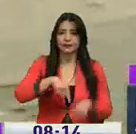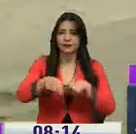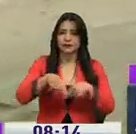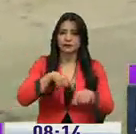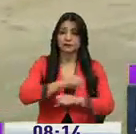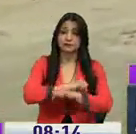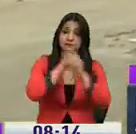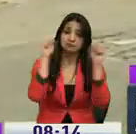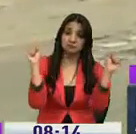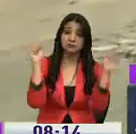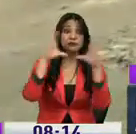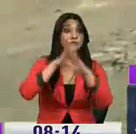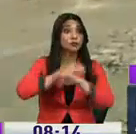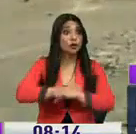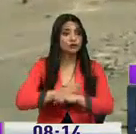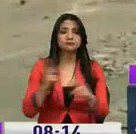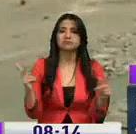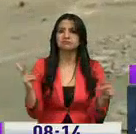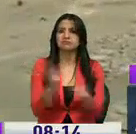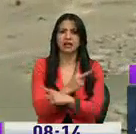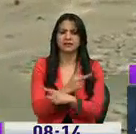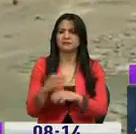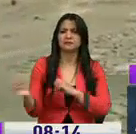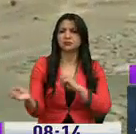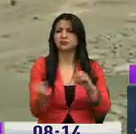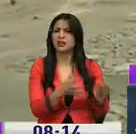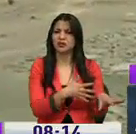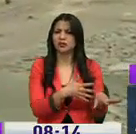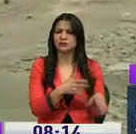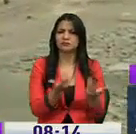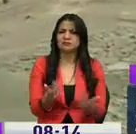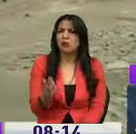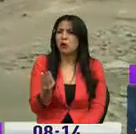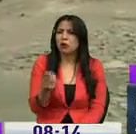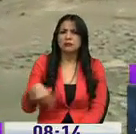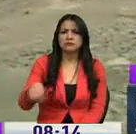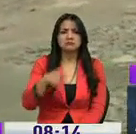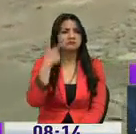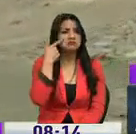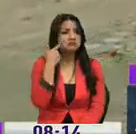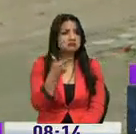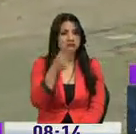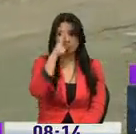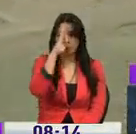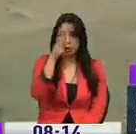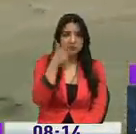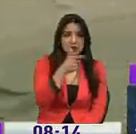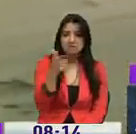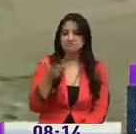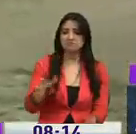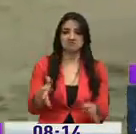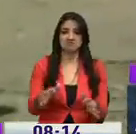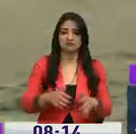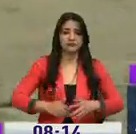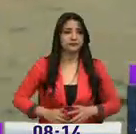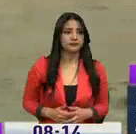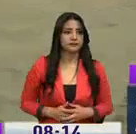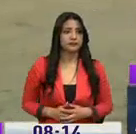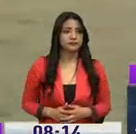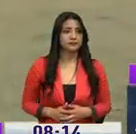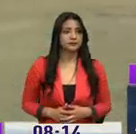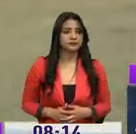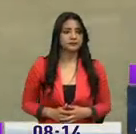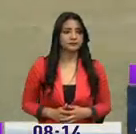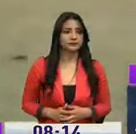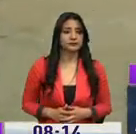en el día o en la noche, porque esto es sólido, es botado. Por aquí muy poco se ve el patrullero por estas calles. Y ya muchos de